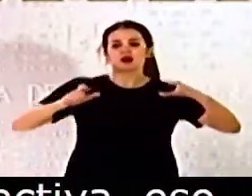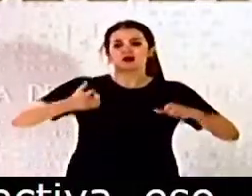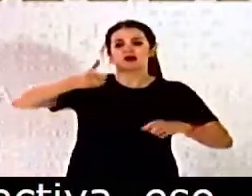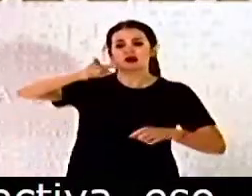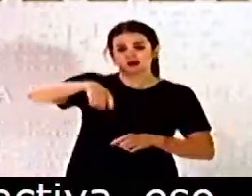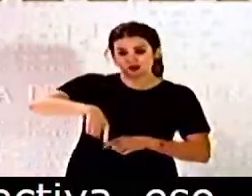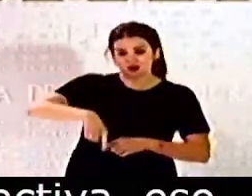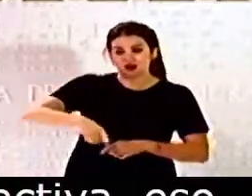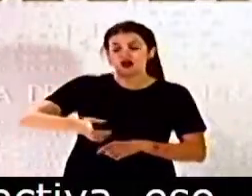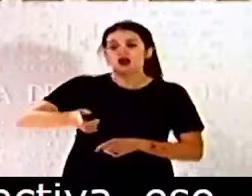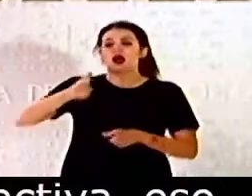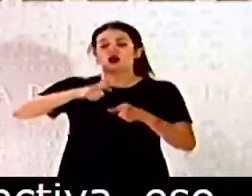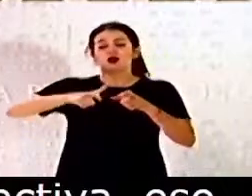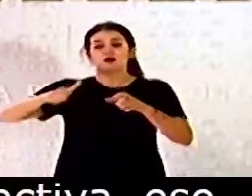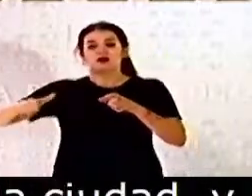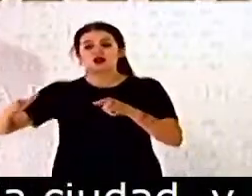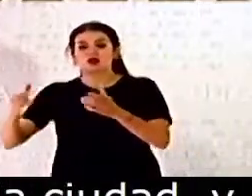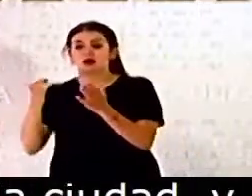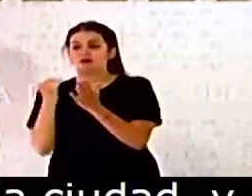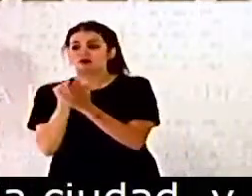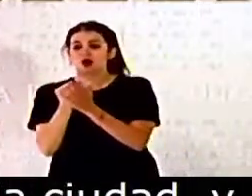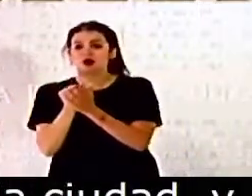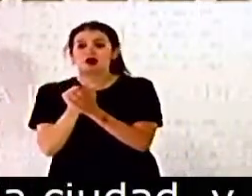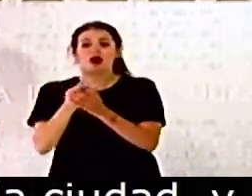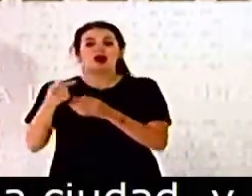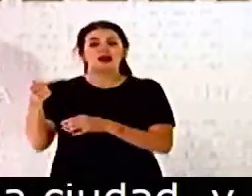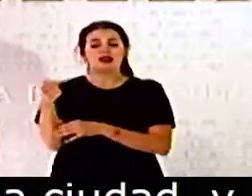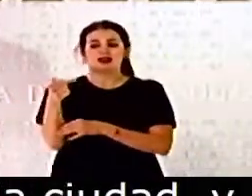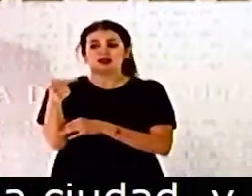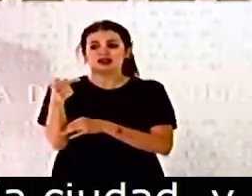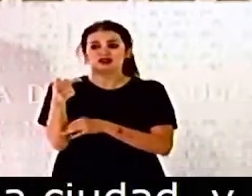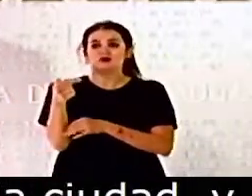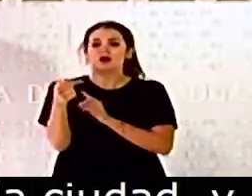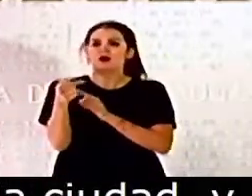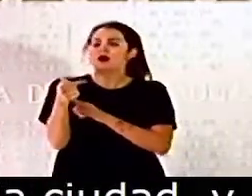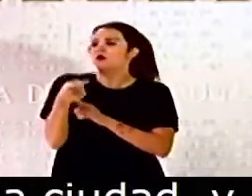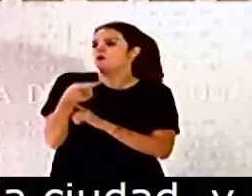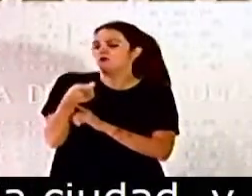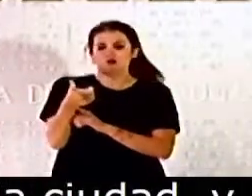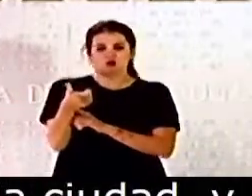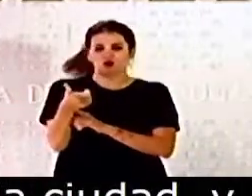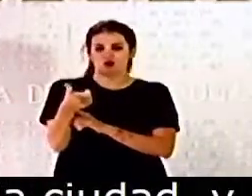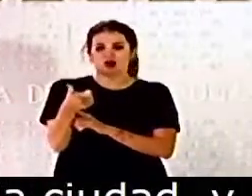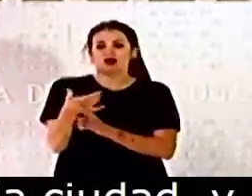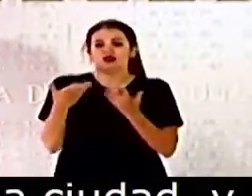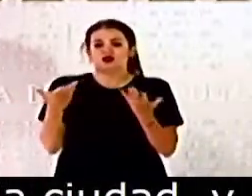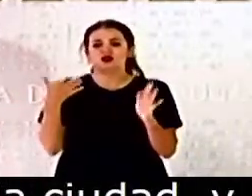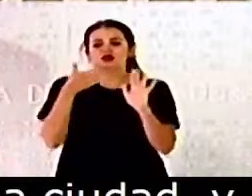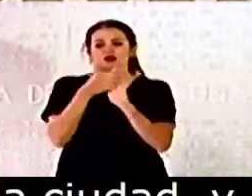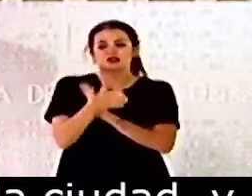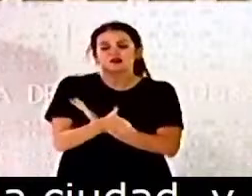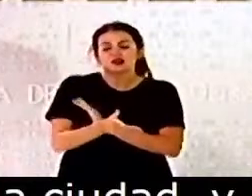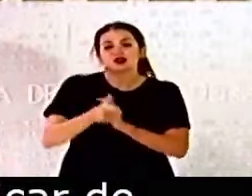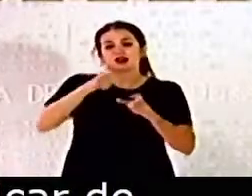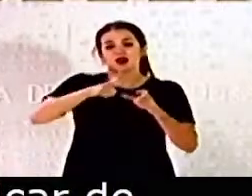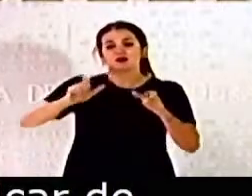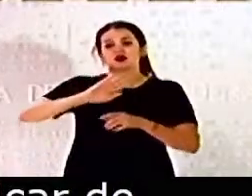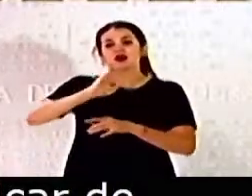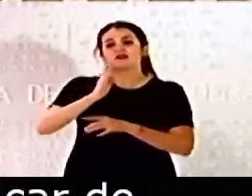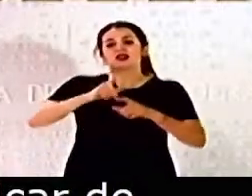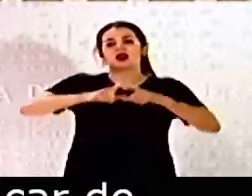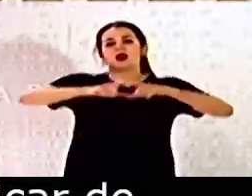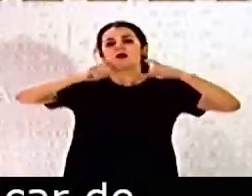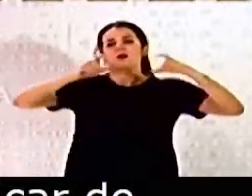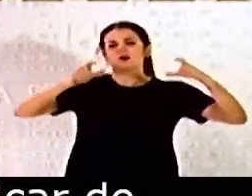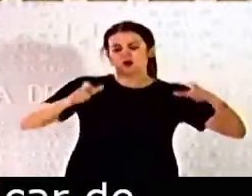quedamos sin diagnosticar de infección, sean las menos posibles. Sin duda ninguna eso sube la incidencia, pero eso nos permite tener